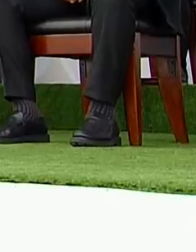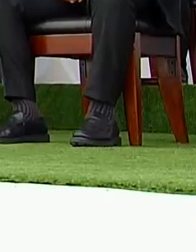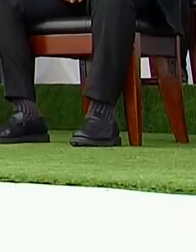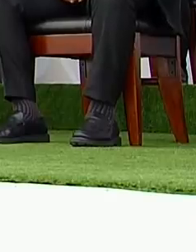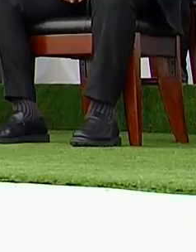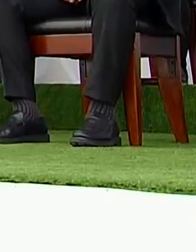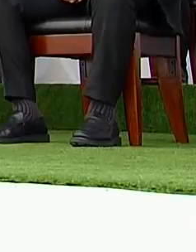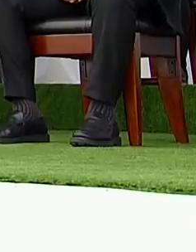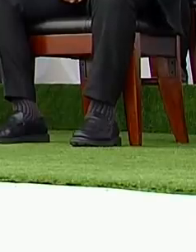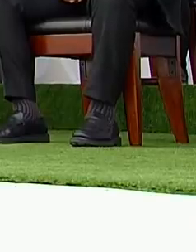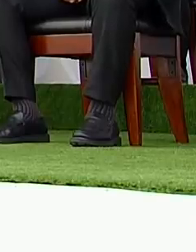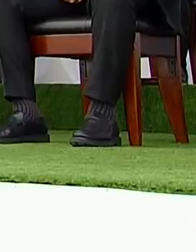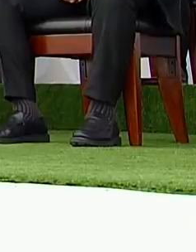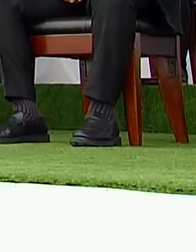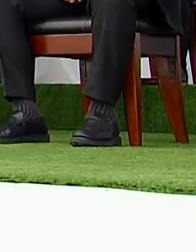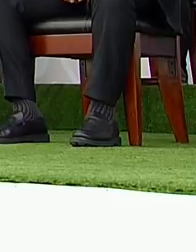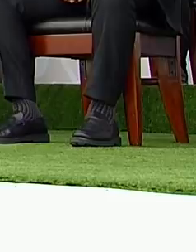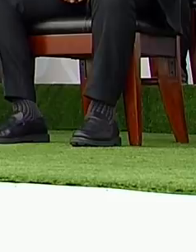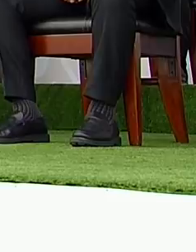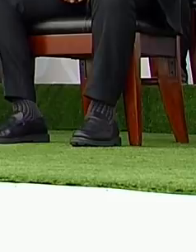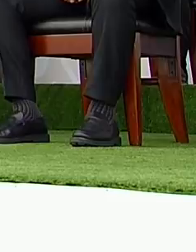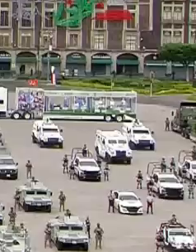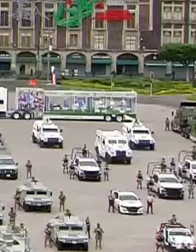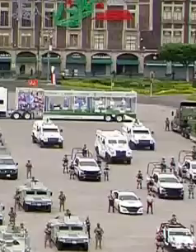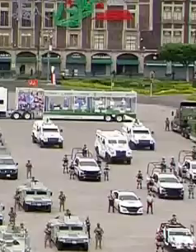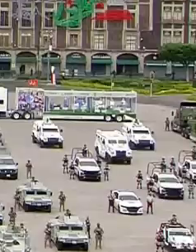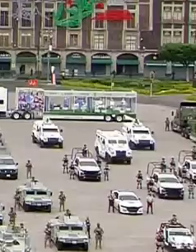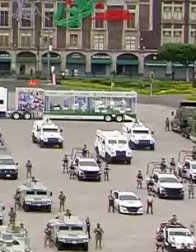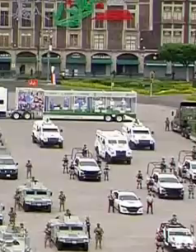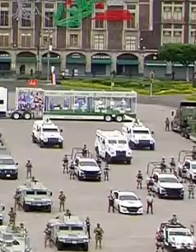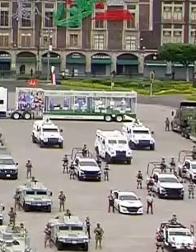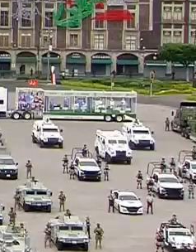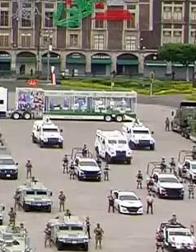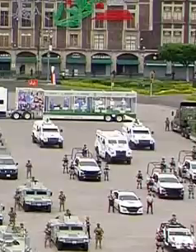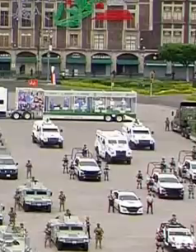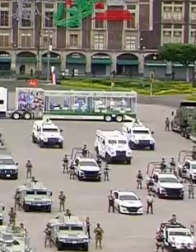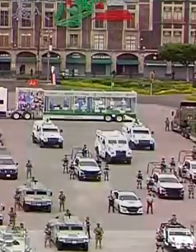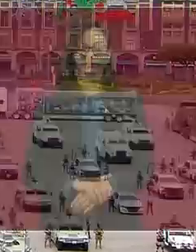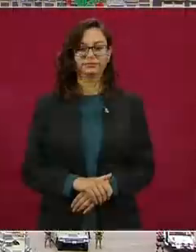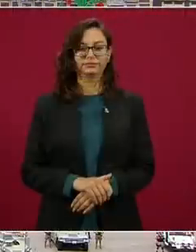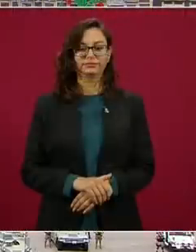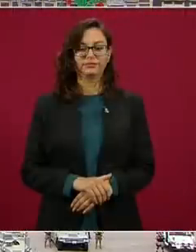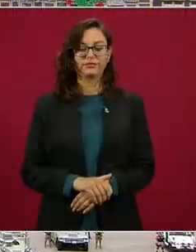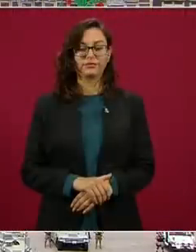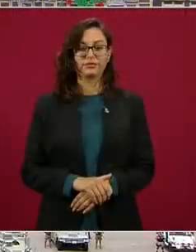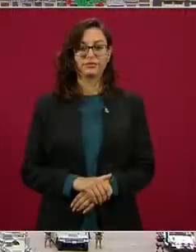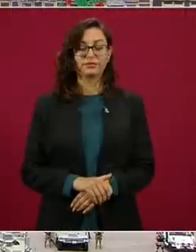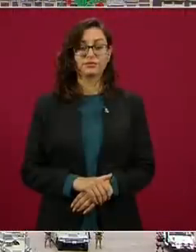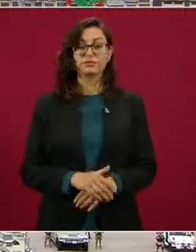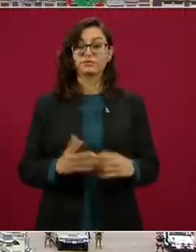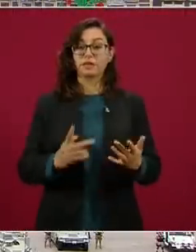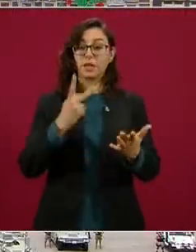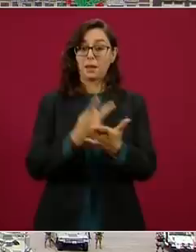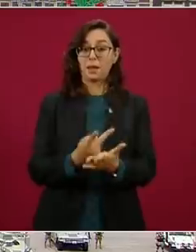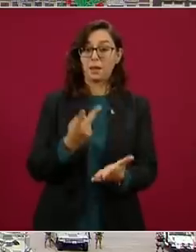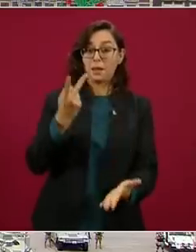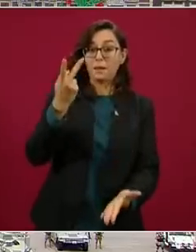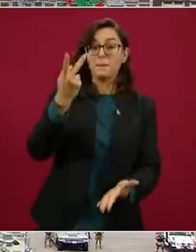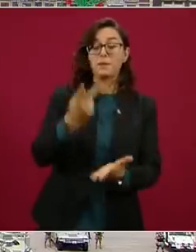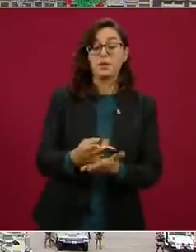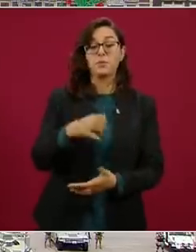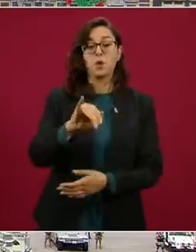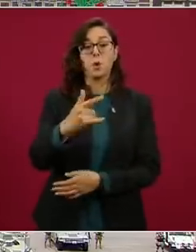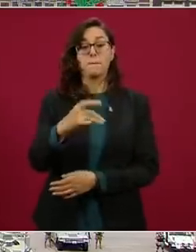la condecoración 'miguel hidalgo' es la más alta presea que otorgan los estados unidos mexicanos a sus nacionales para